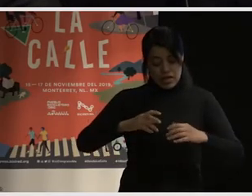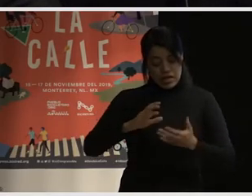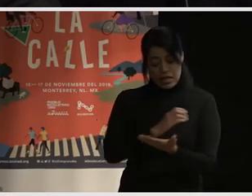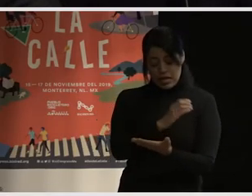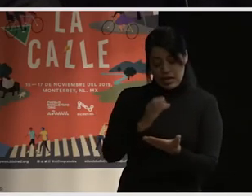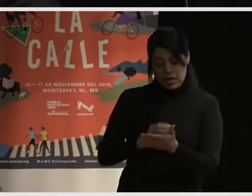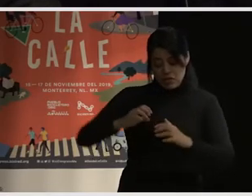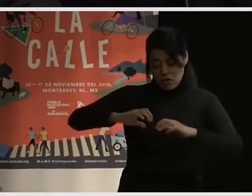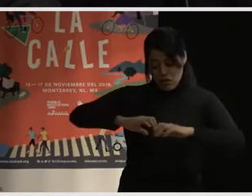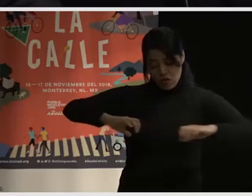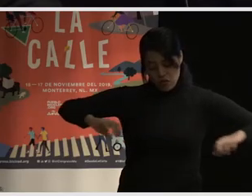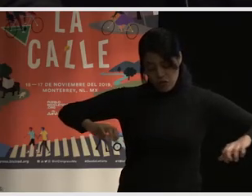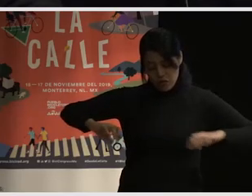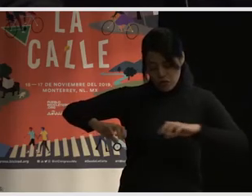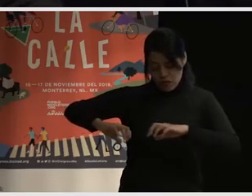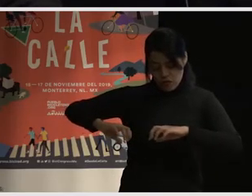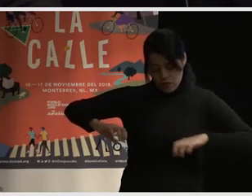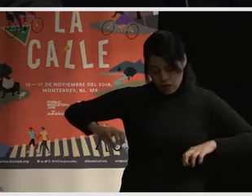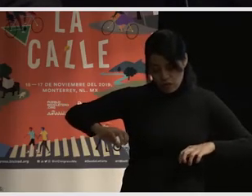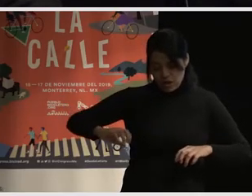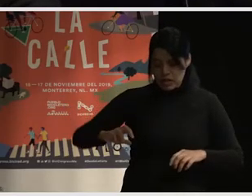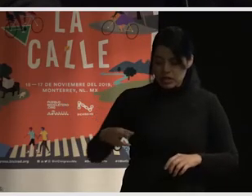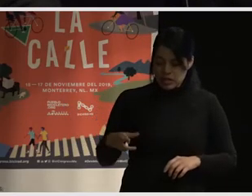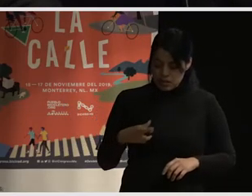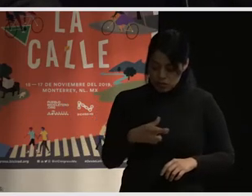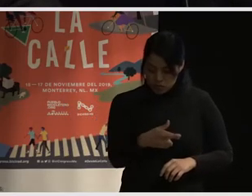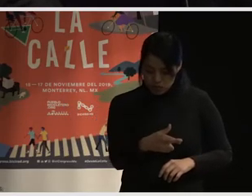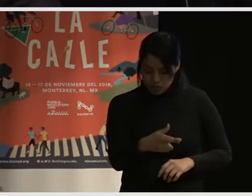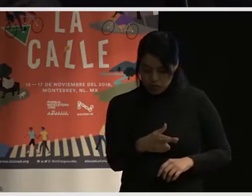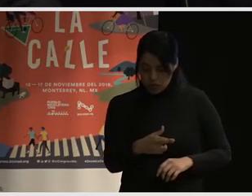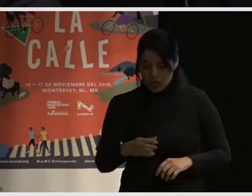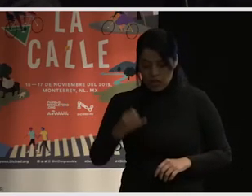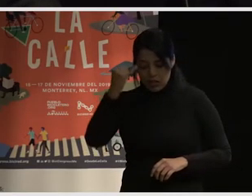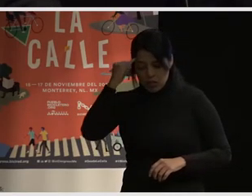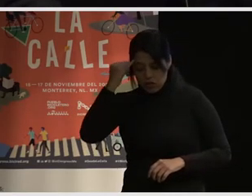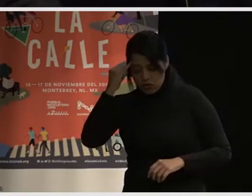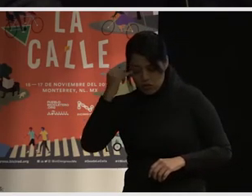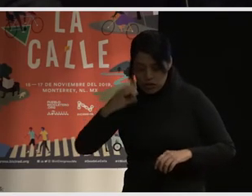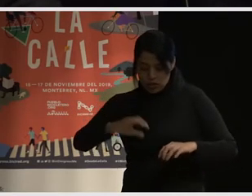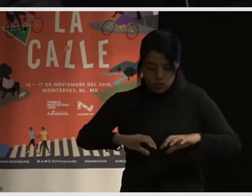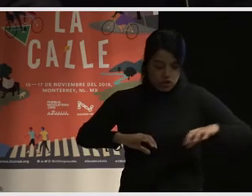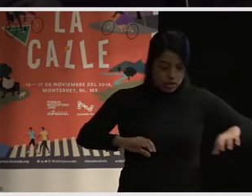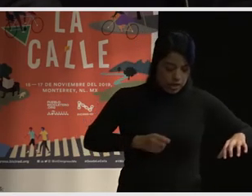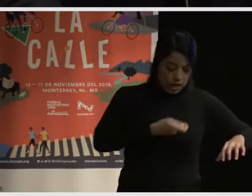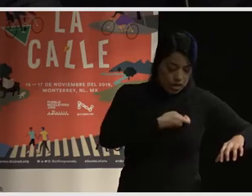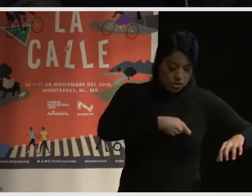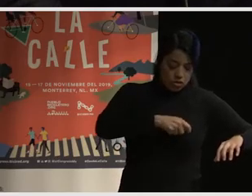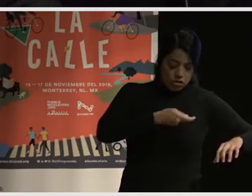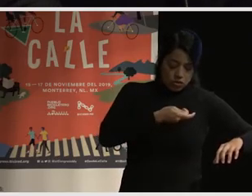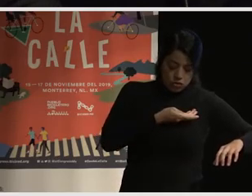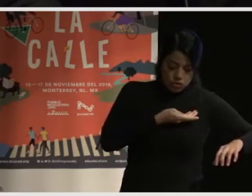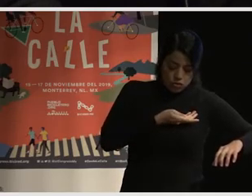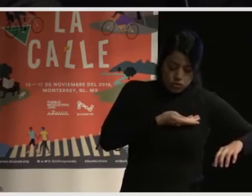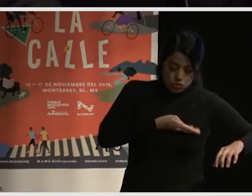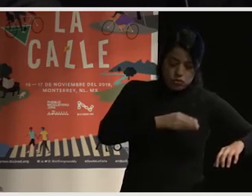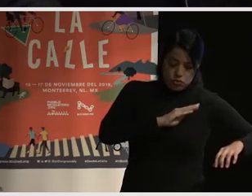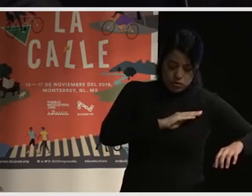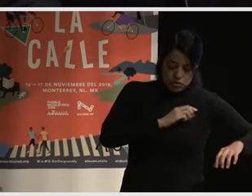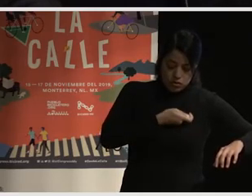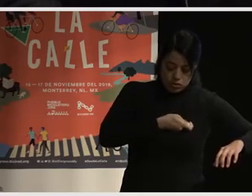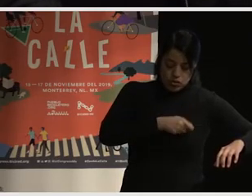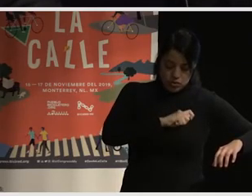desde su fundación de un lado del río vivían los indios y del otro lado vivían los españoles y eso ha marcado